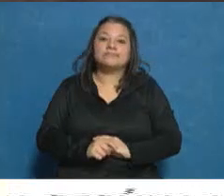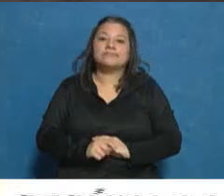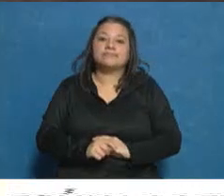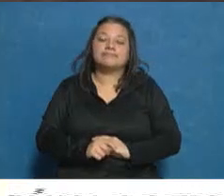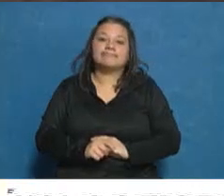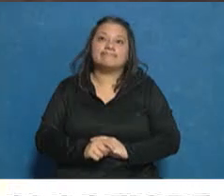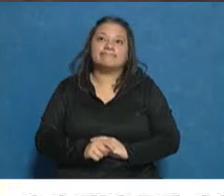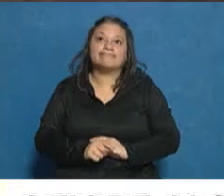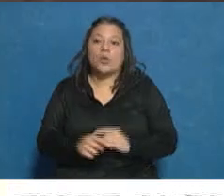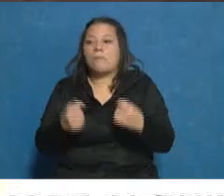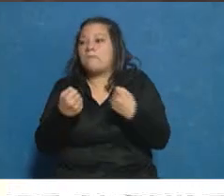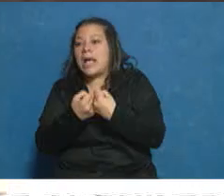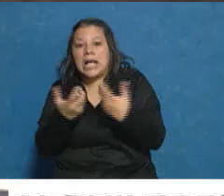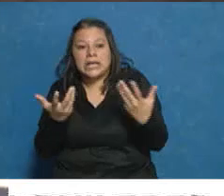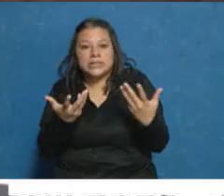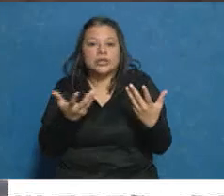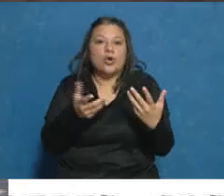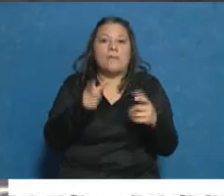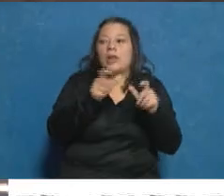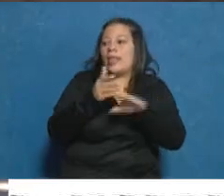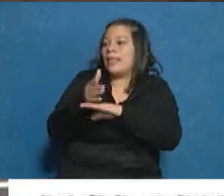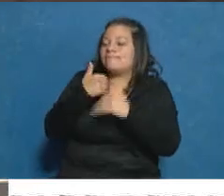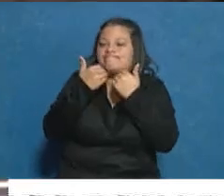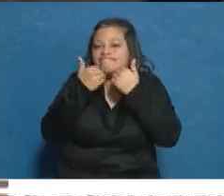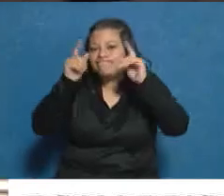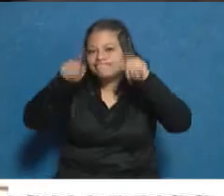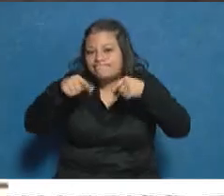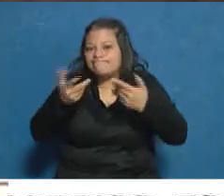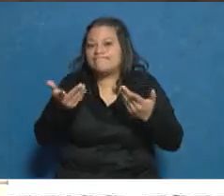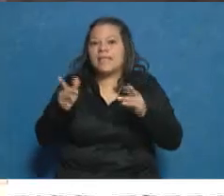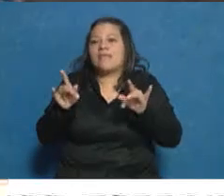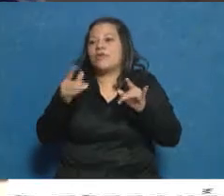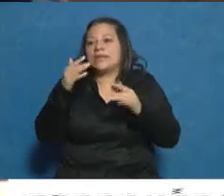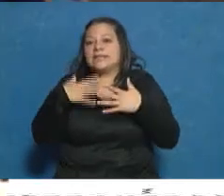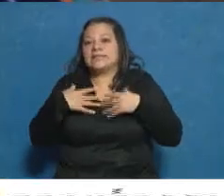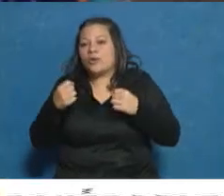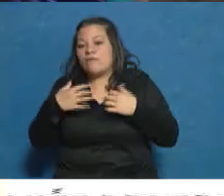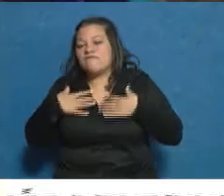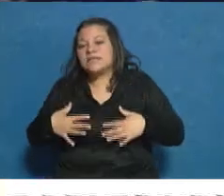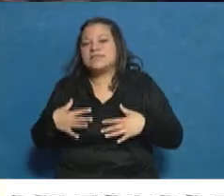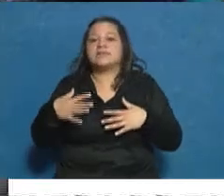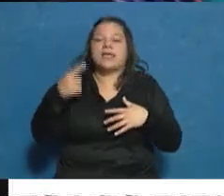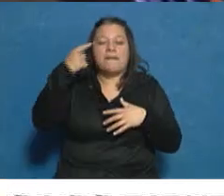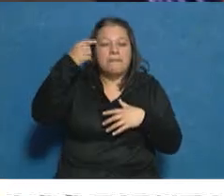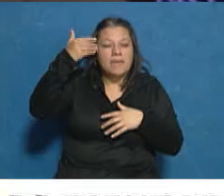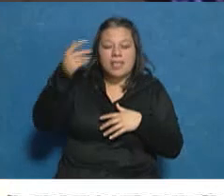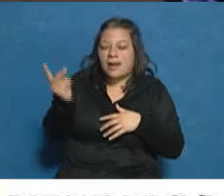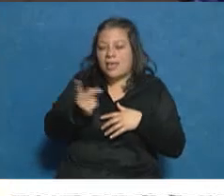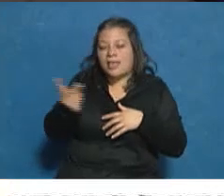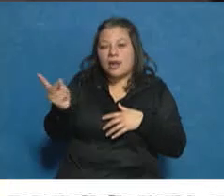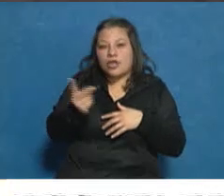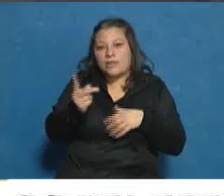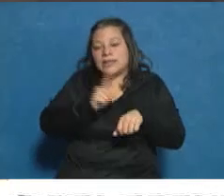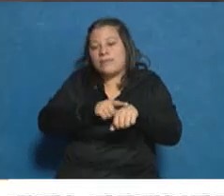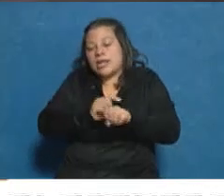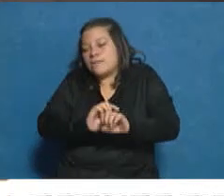Quizás un pacto entre ambas personas, por el momento que decíamos entonces, las dificultades de salud, tanto físicas como mentales, para atravesar este